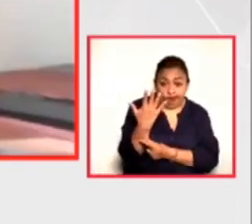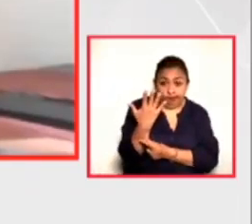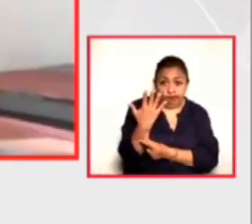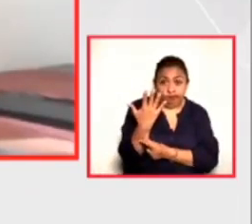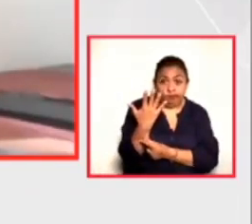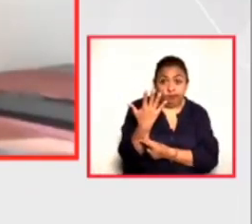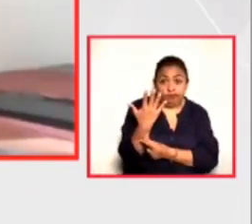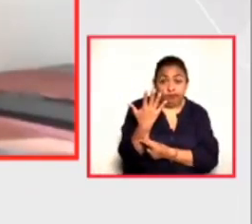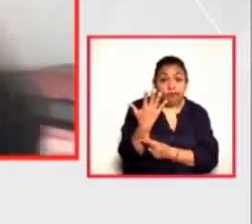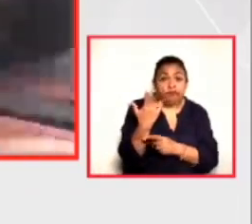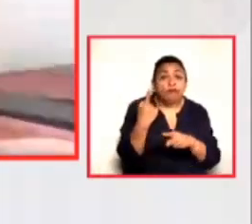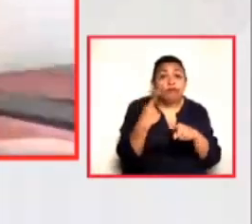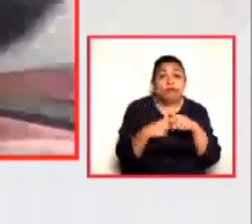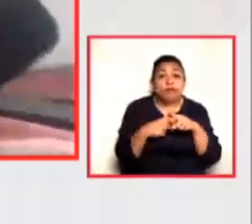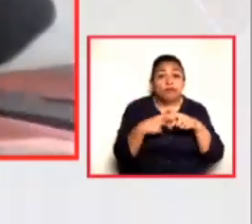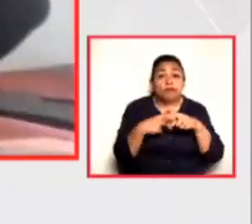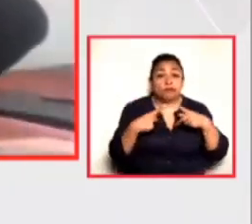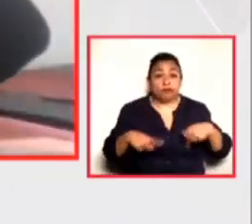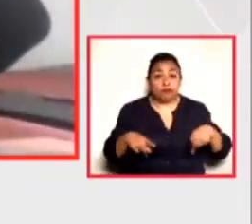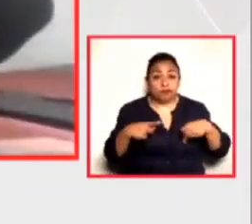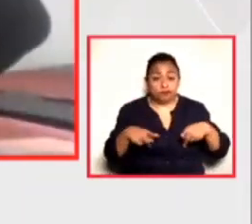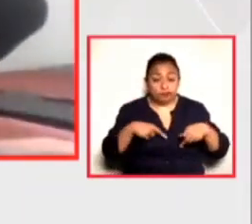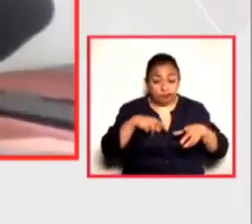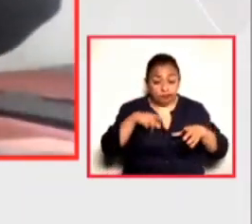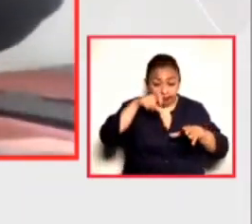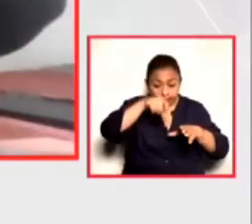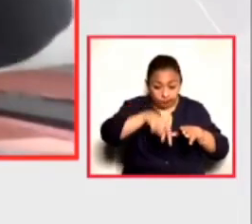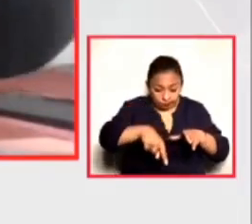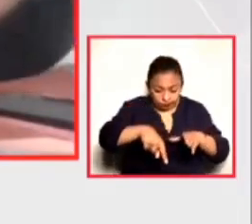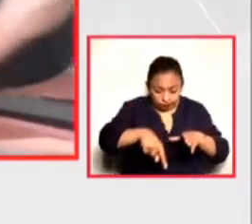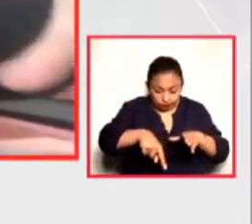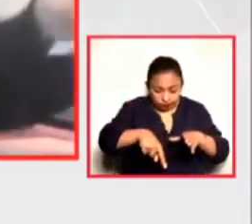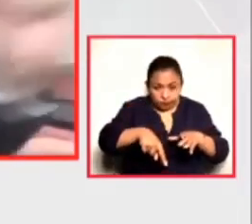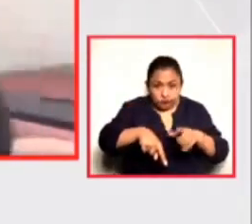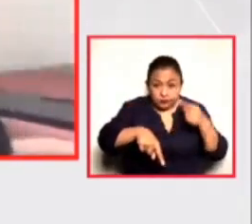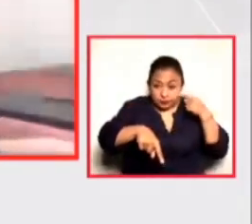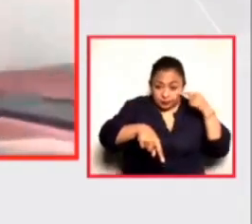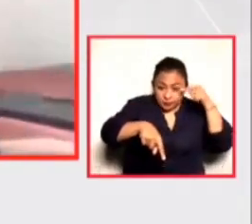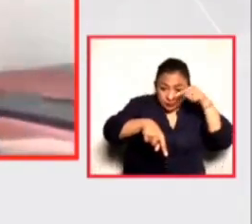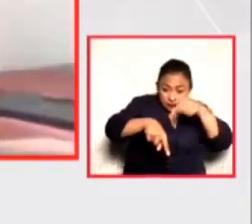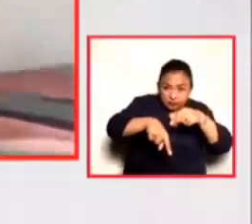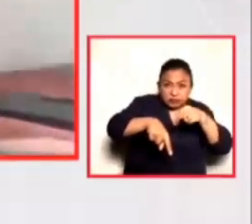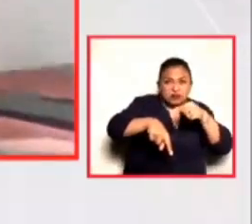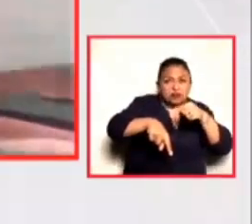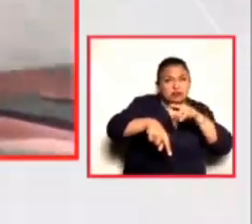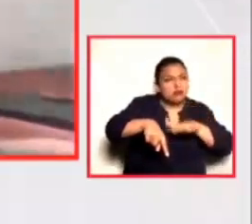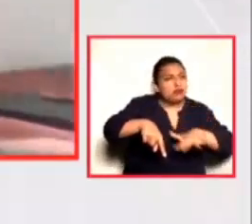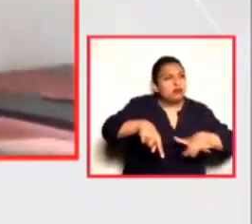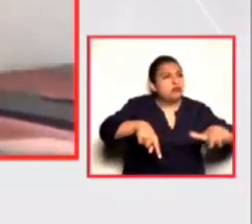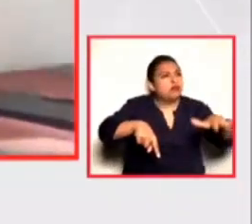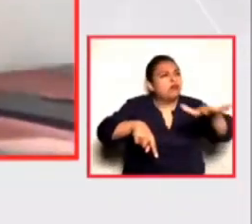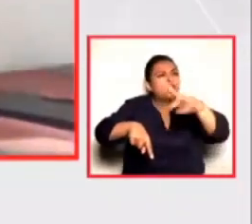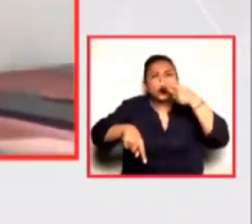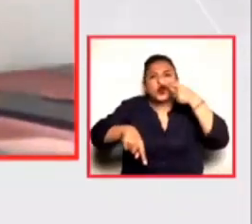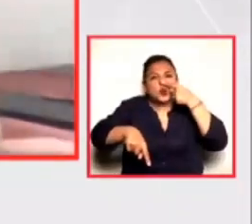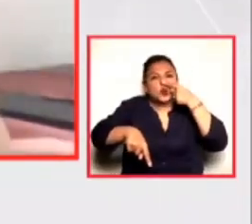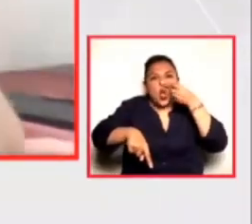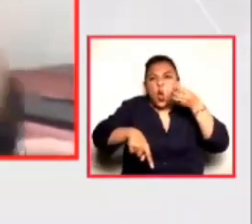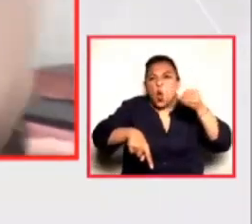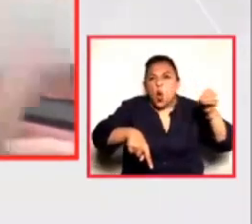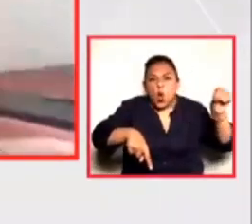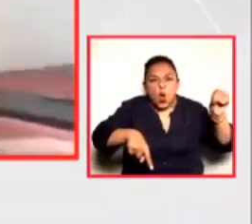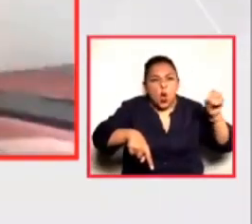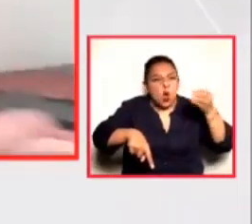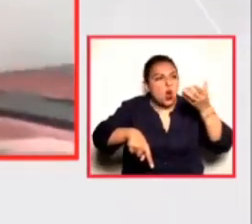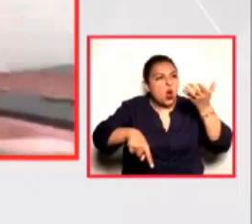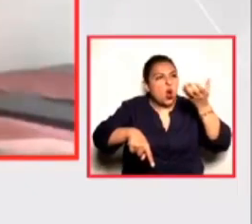de una persona que cultiva aparece de pronto en un universo que no tiene olor, que no tiene, y esto le da a Eva